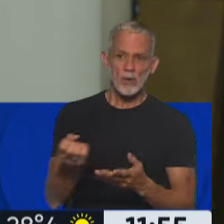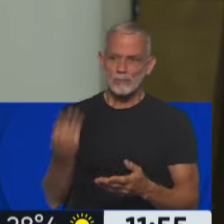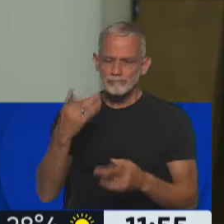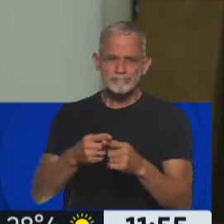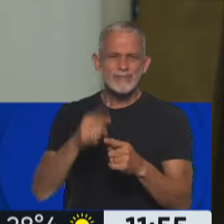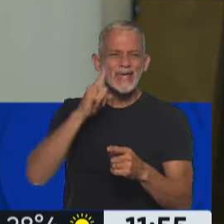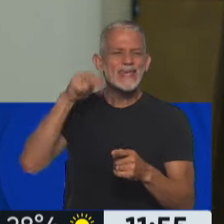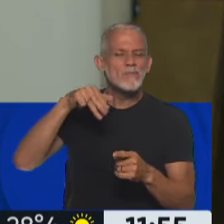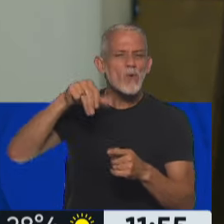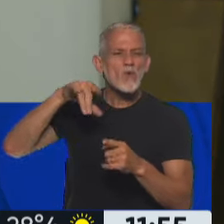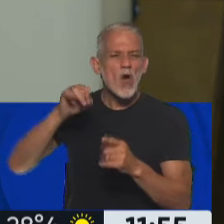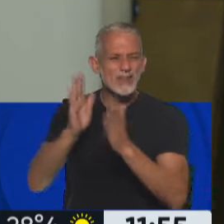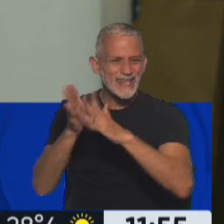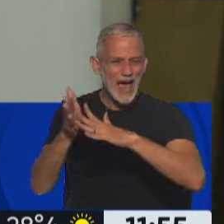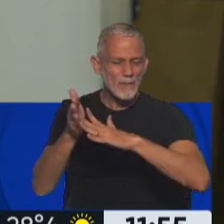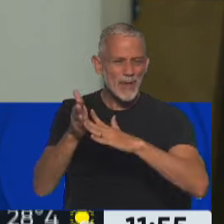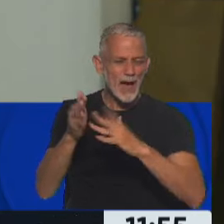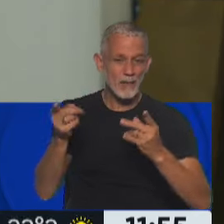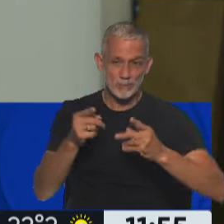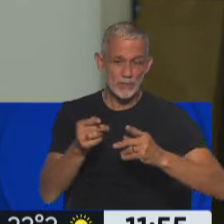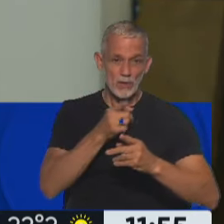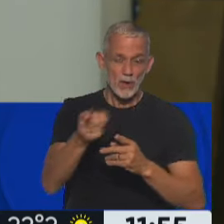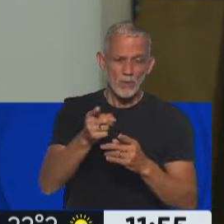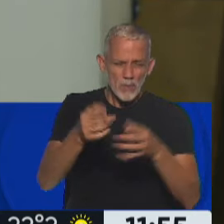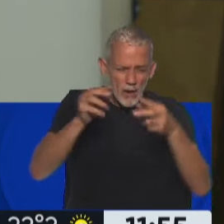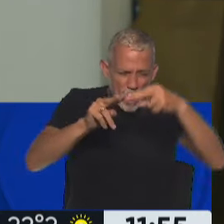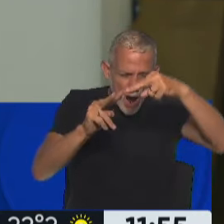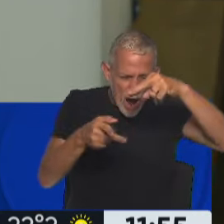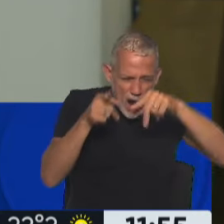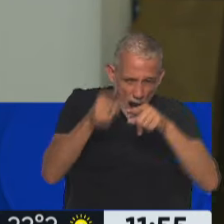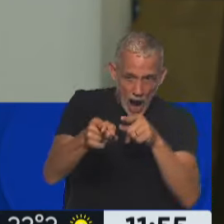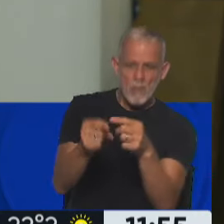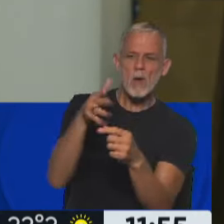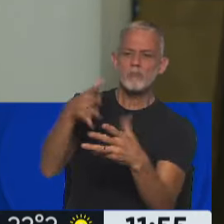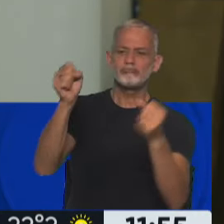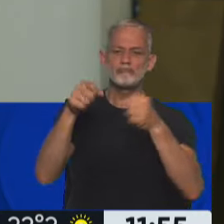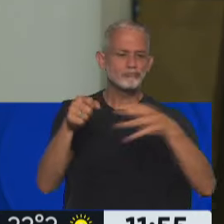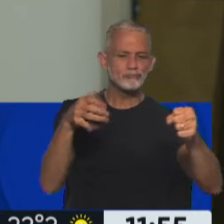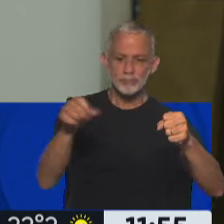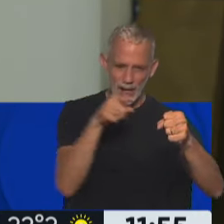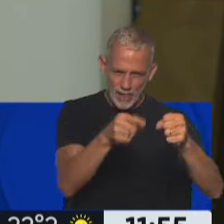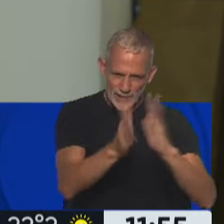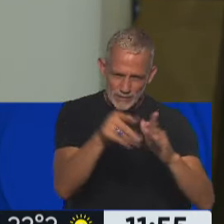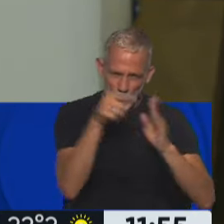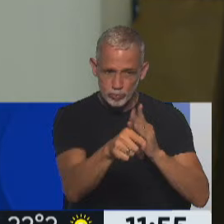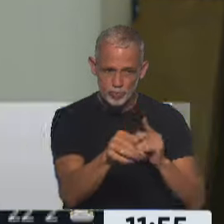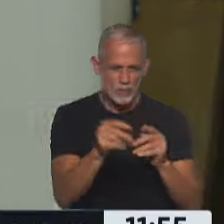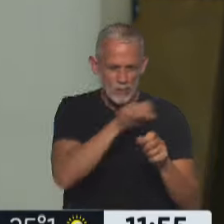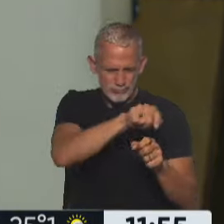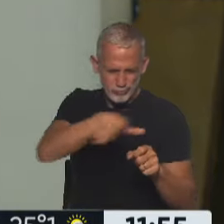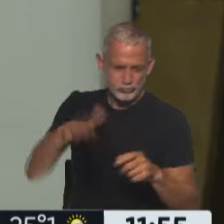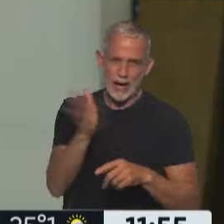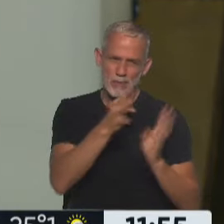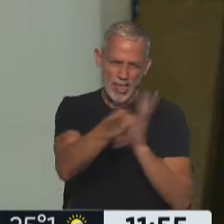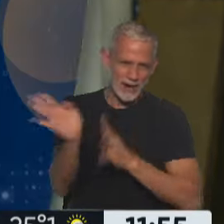inmunoterapia de los tratamientos dirigidos contra mutaciones específicas asociadas al cáncer pulmón están ayudando a que la gente viva más y probablemente